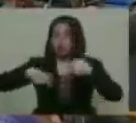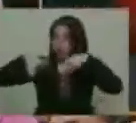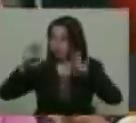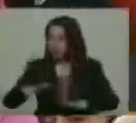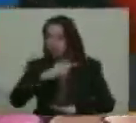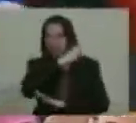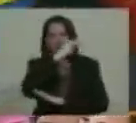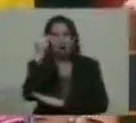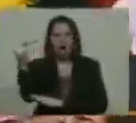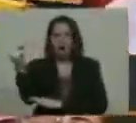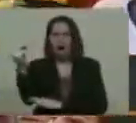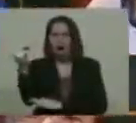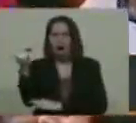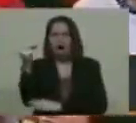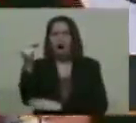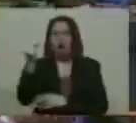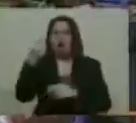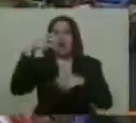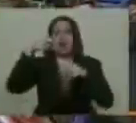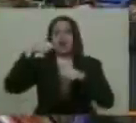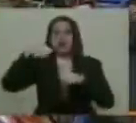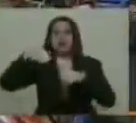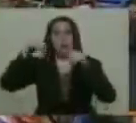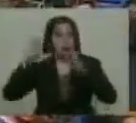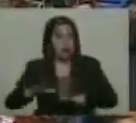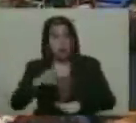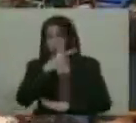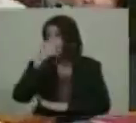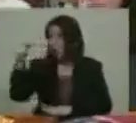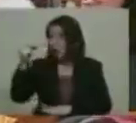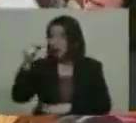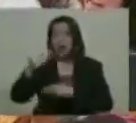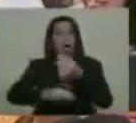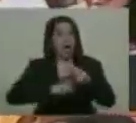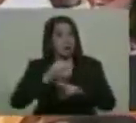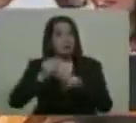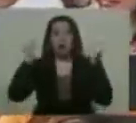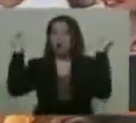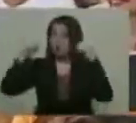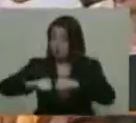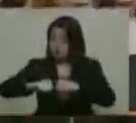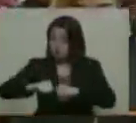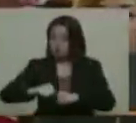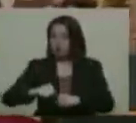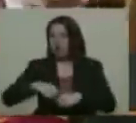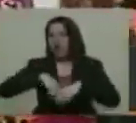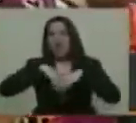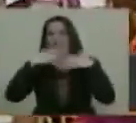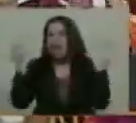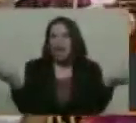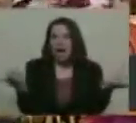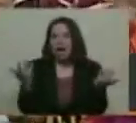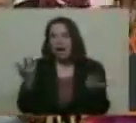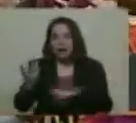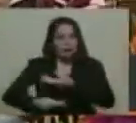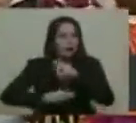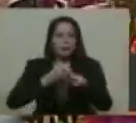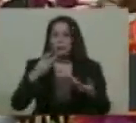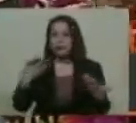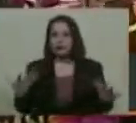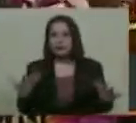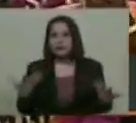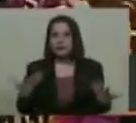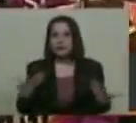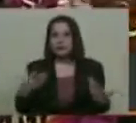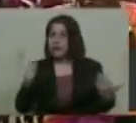suspendemos? ¿Las suspendemos? ¿Las hacemos? Claro que las vamos a hacer, porque en Venezuela